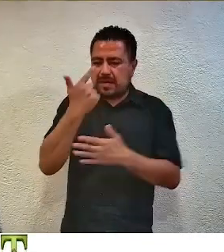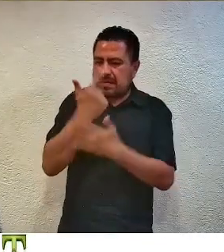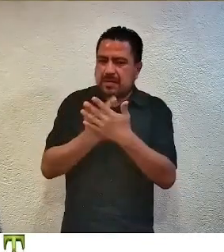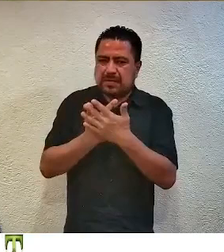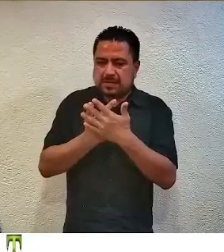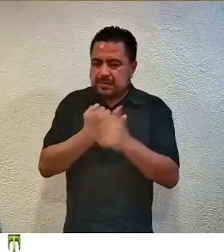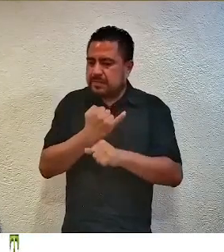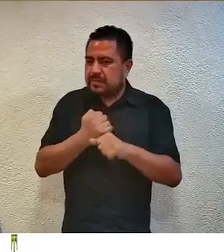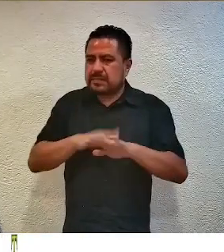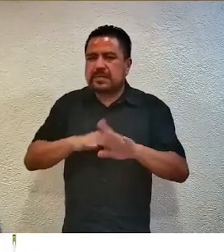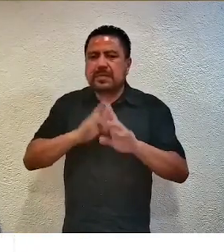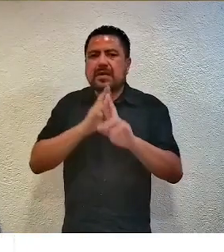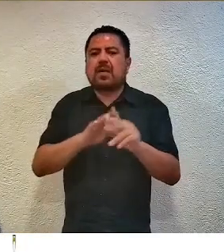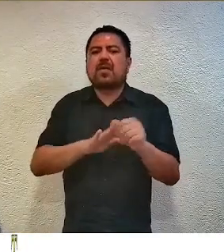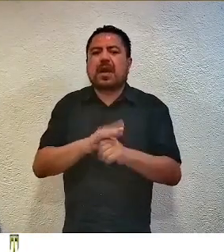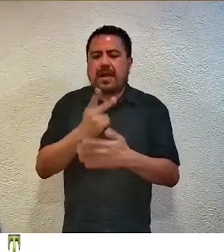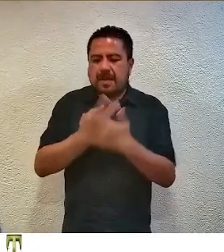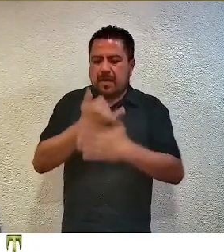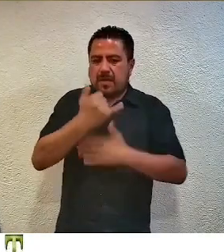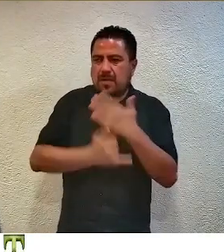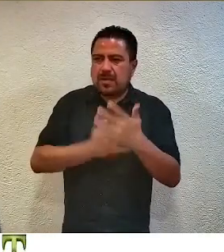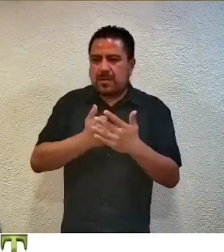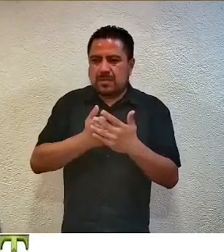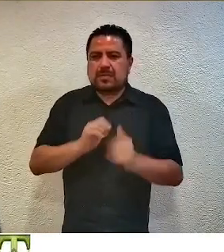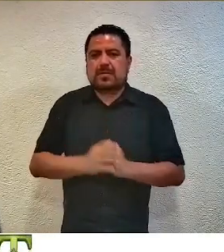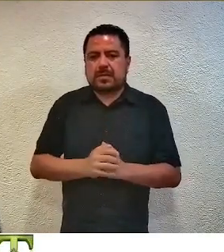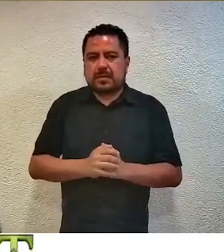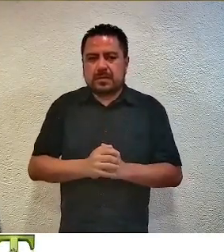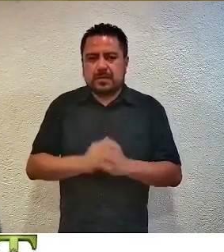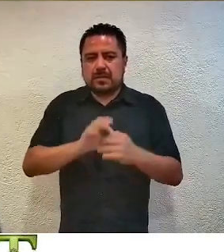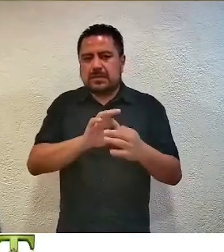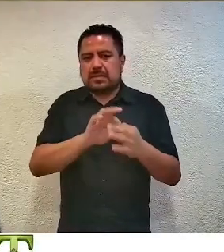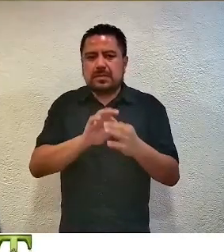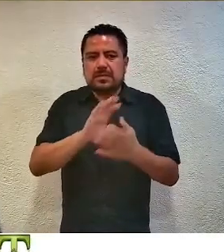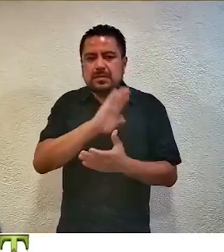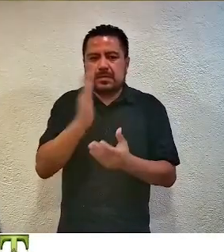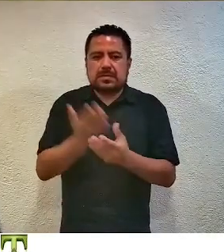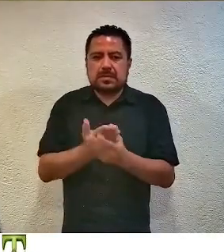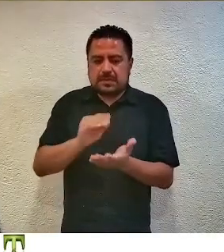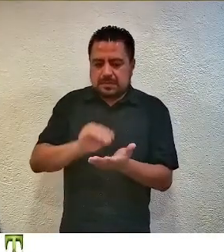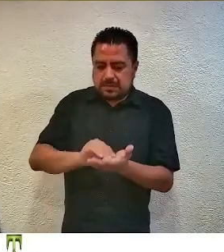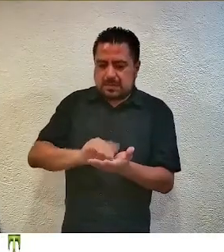y resolver corresponde a un proyecto de resolución relativo al expediente